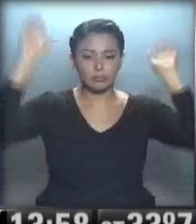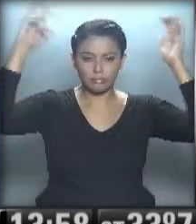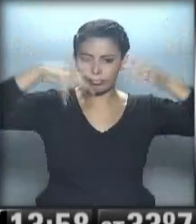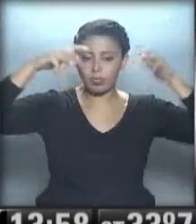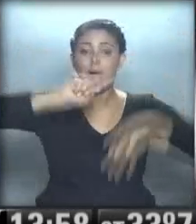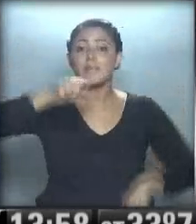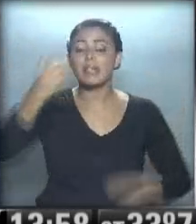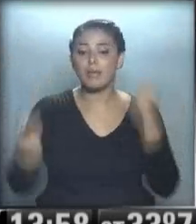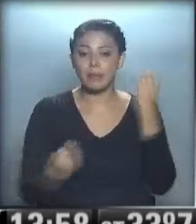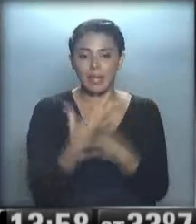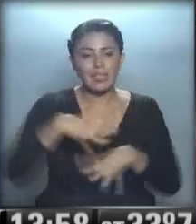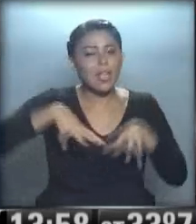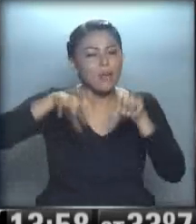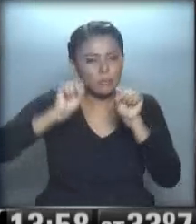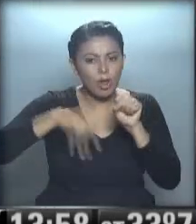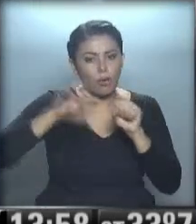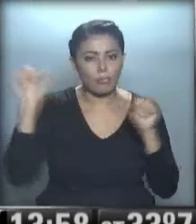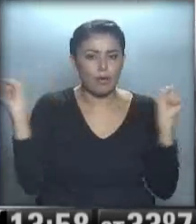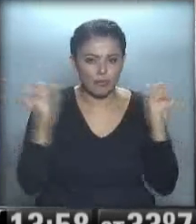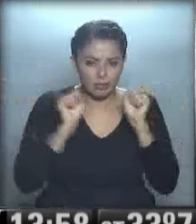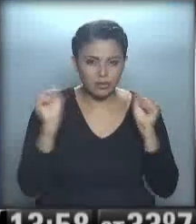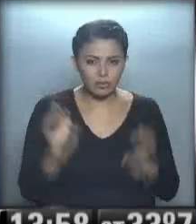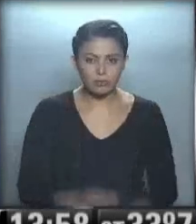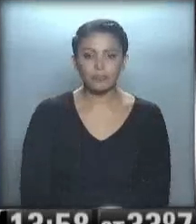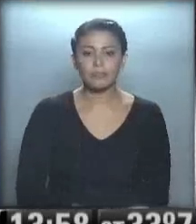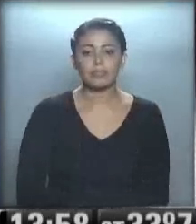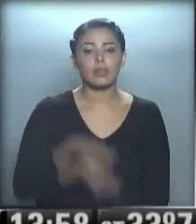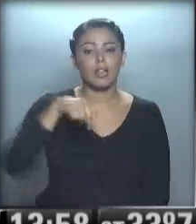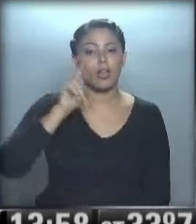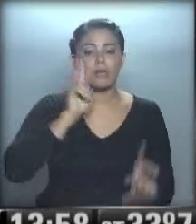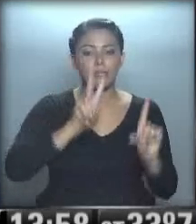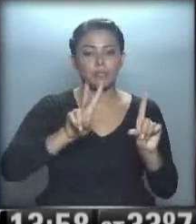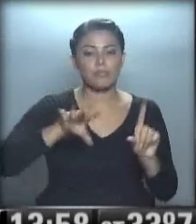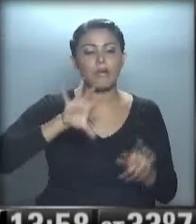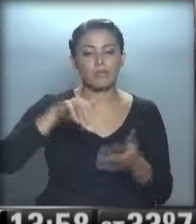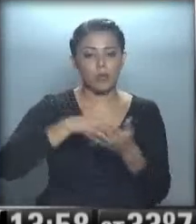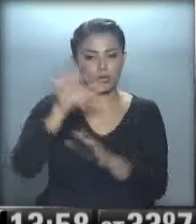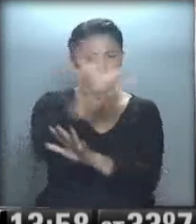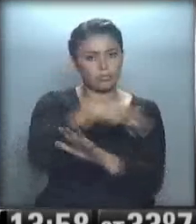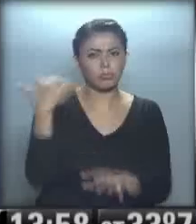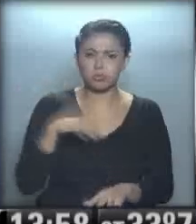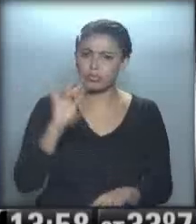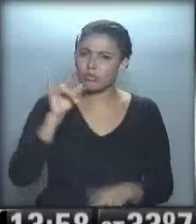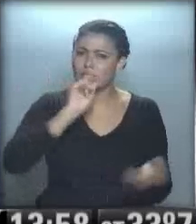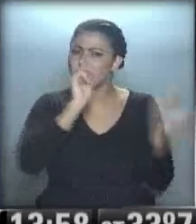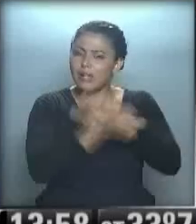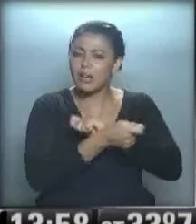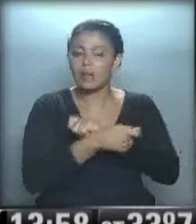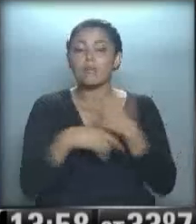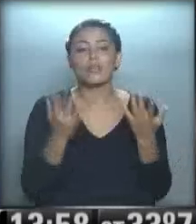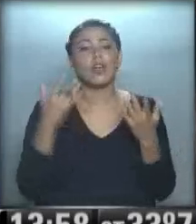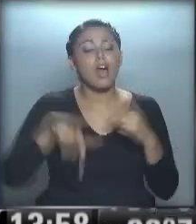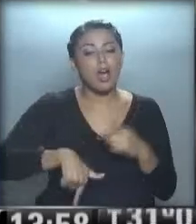lluvia. Mañana a la mañana tempranito va a ser más bien frío. Aquí estamos en la zona central, qué complicado, qué variado. Bueno,